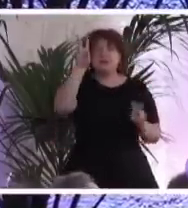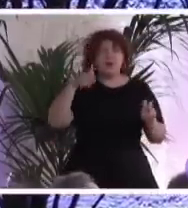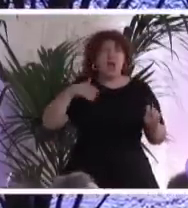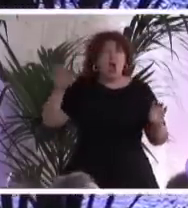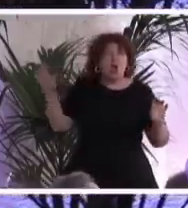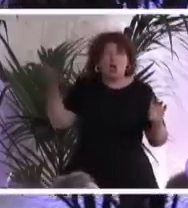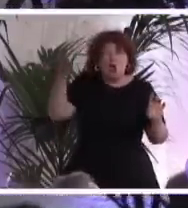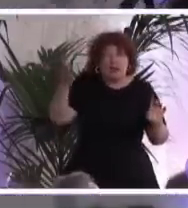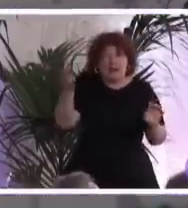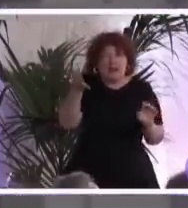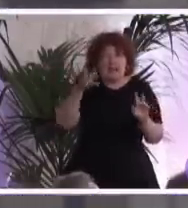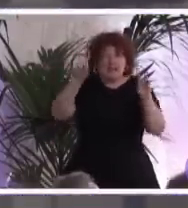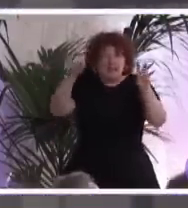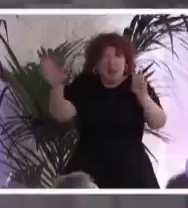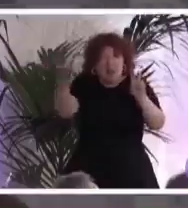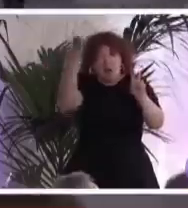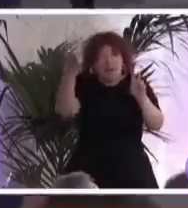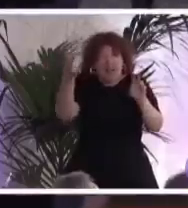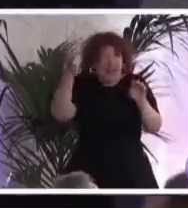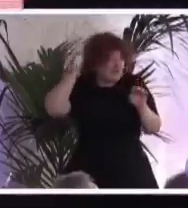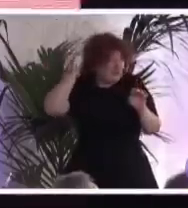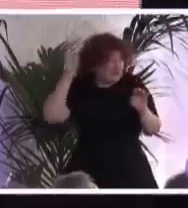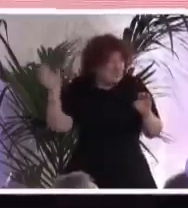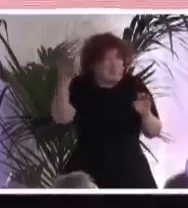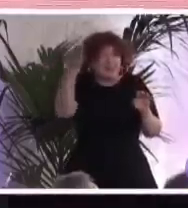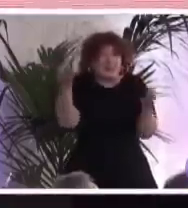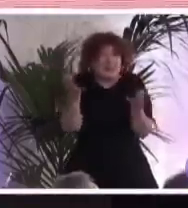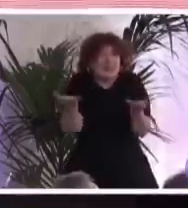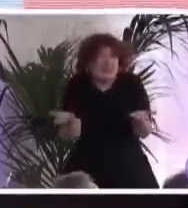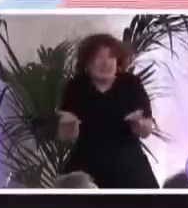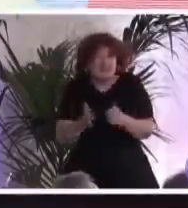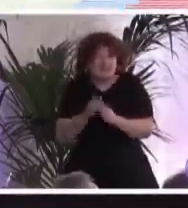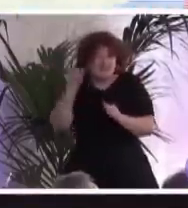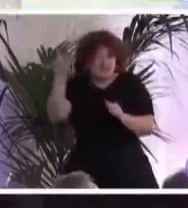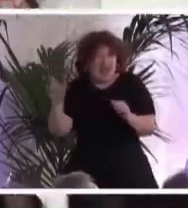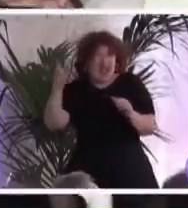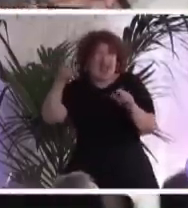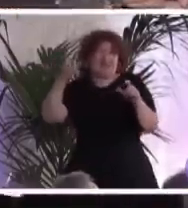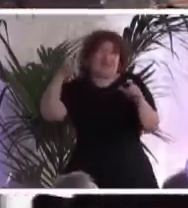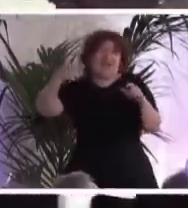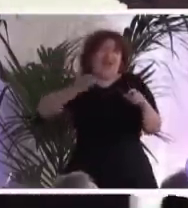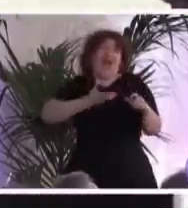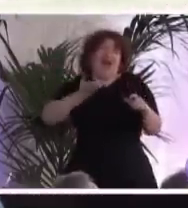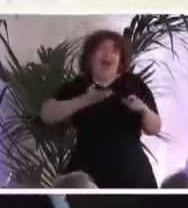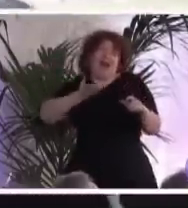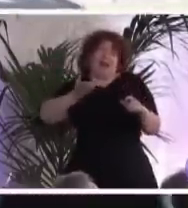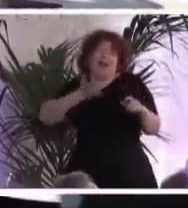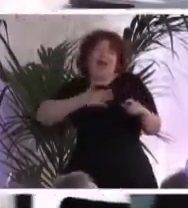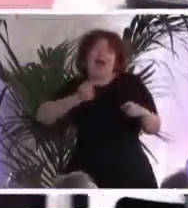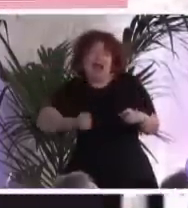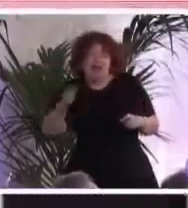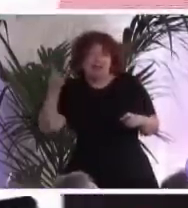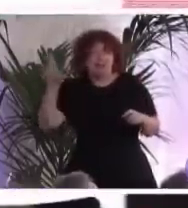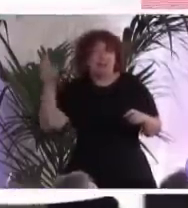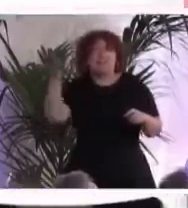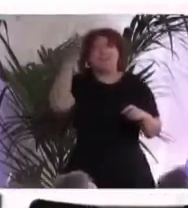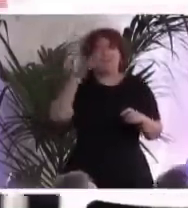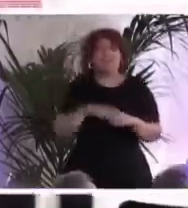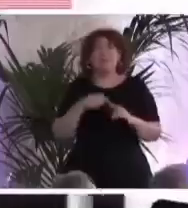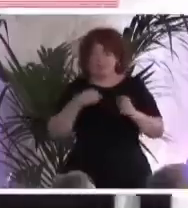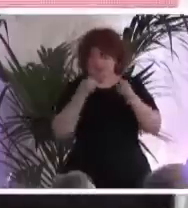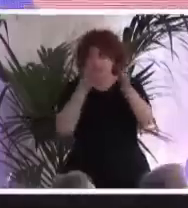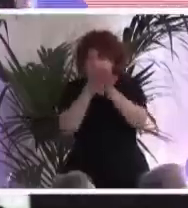Qué es eso de la colleja al alcalde le digo mira el que le dio la colleja